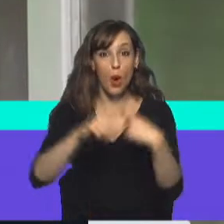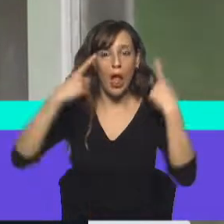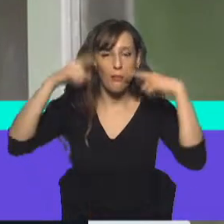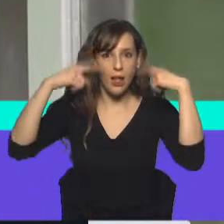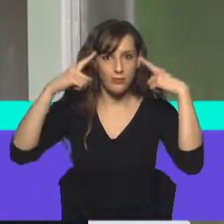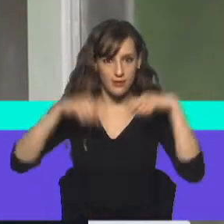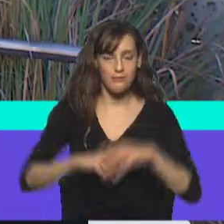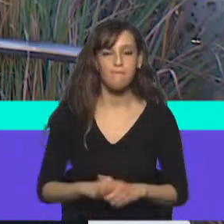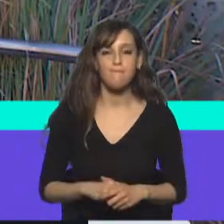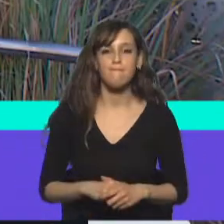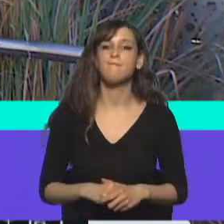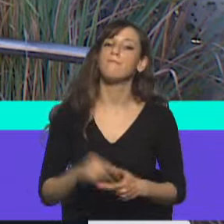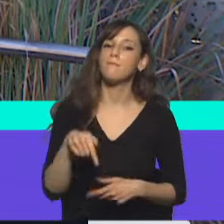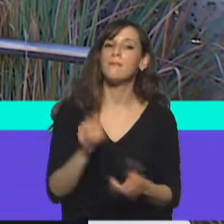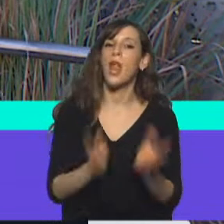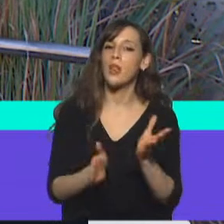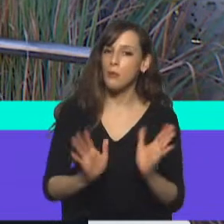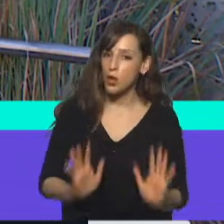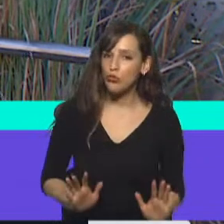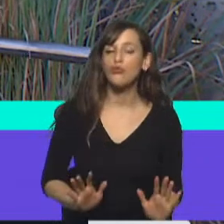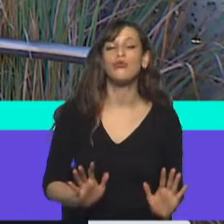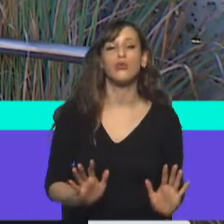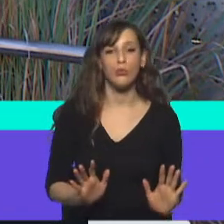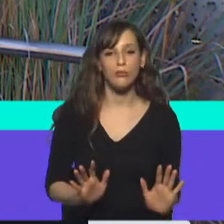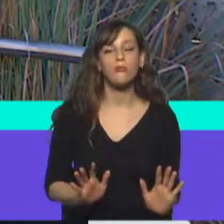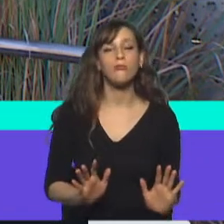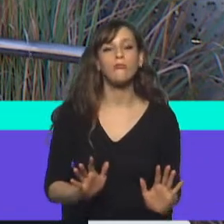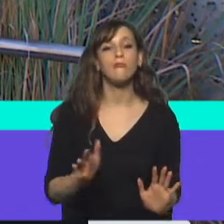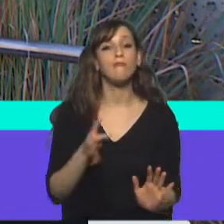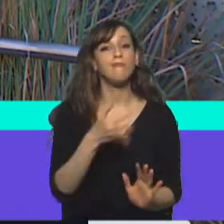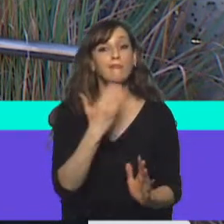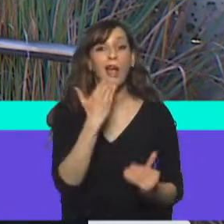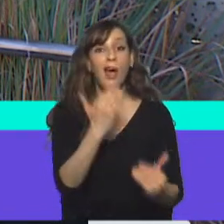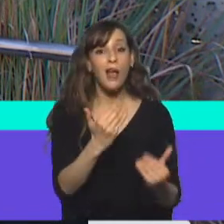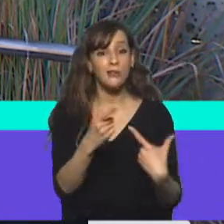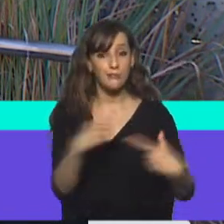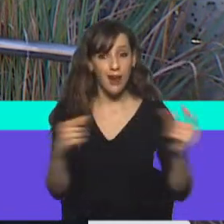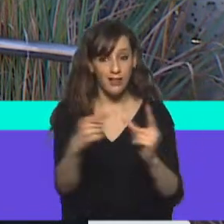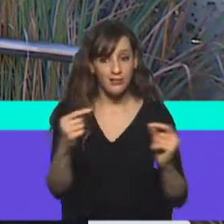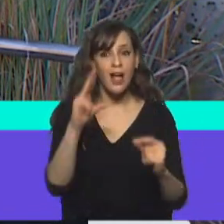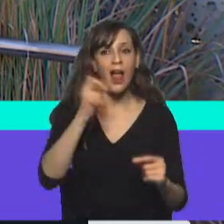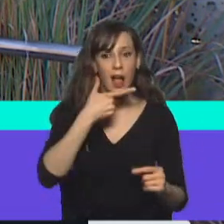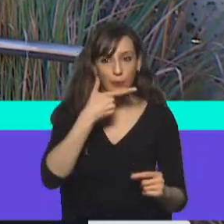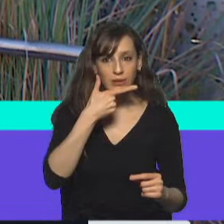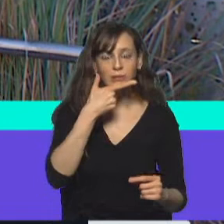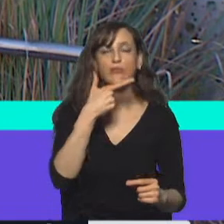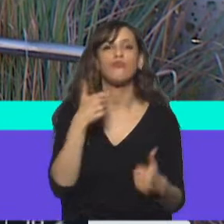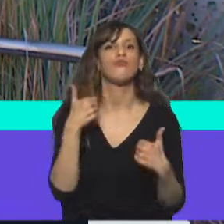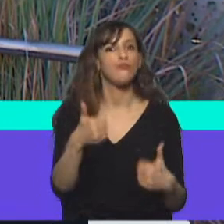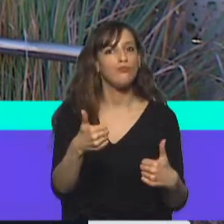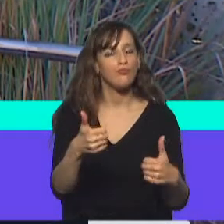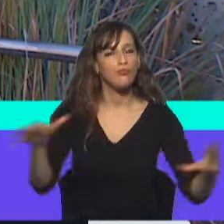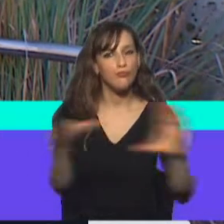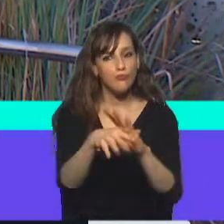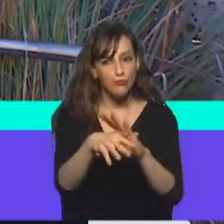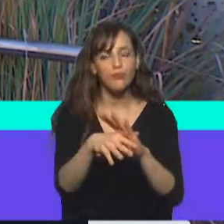En este caso, el tratamiento con cannabidiol permitió mejorar significativamente en un grupo importante